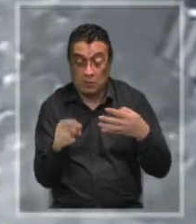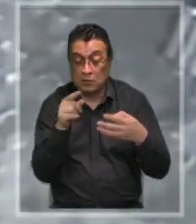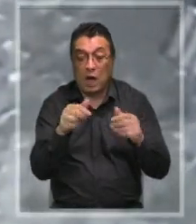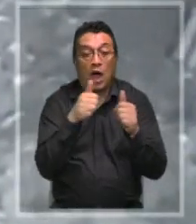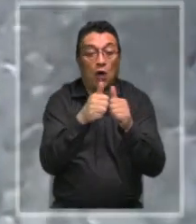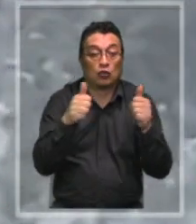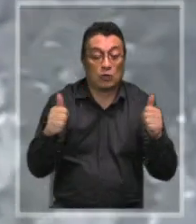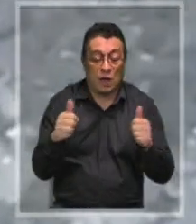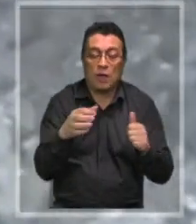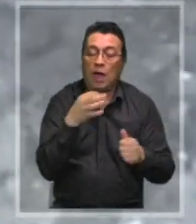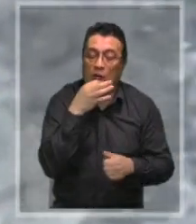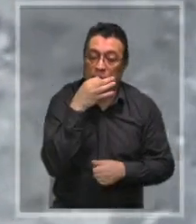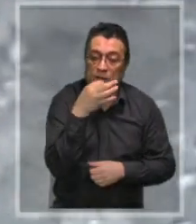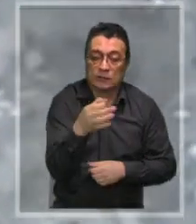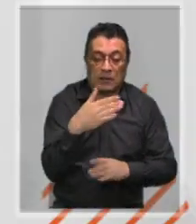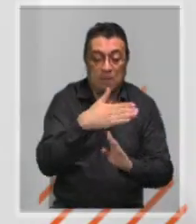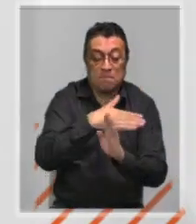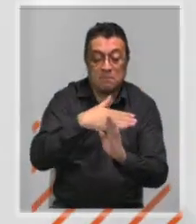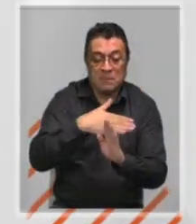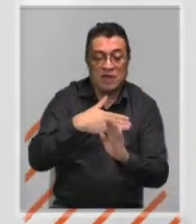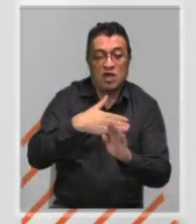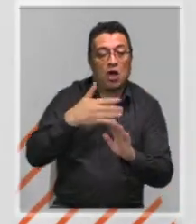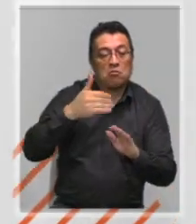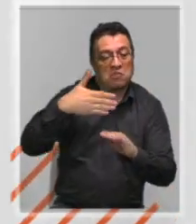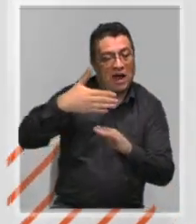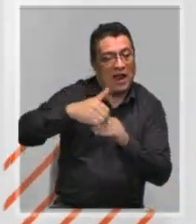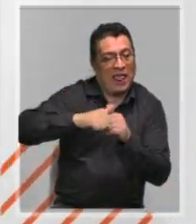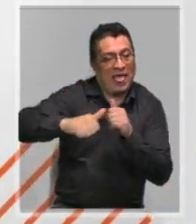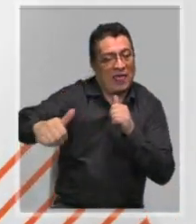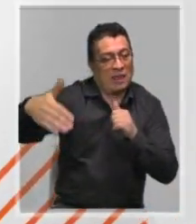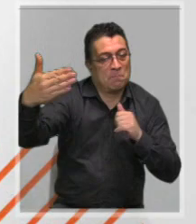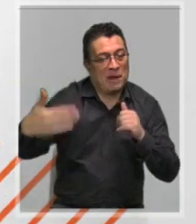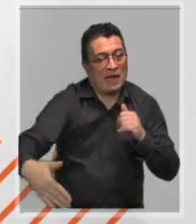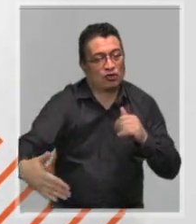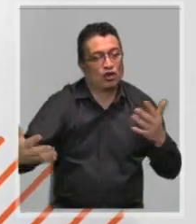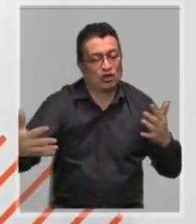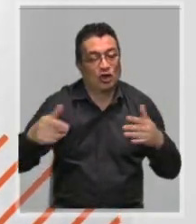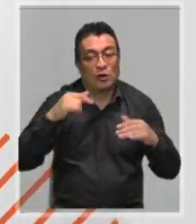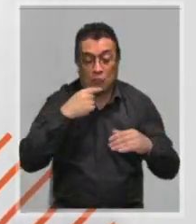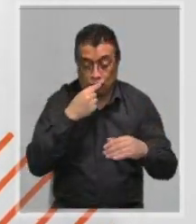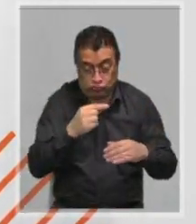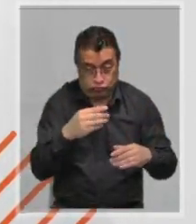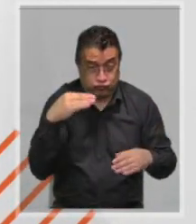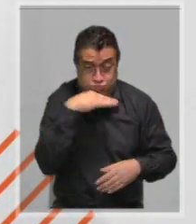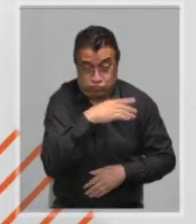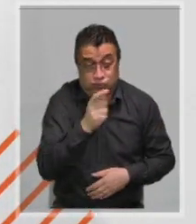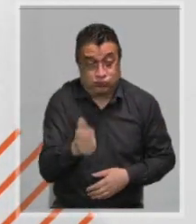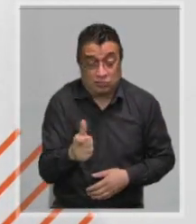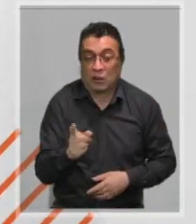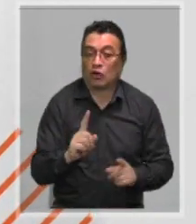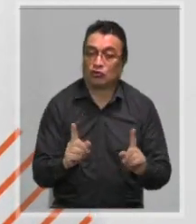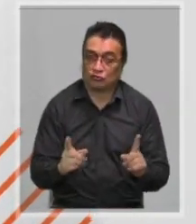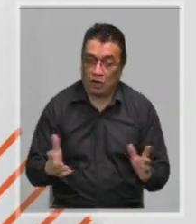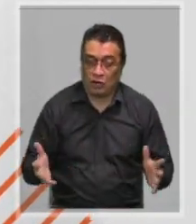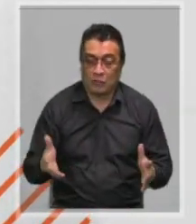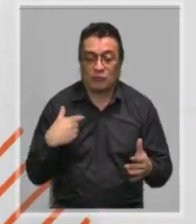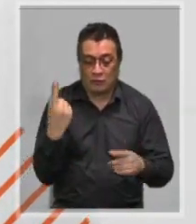autoridades, se verán a mediano y largo plazo. Todas medidas que apuntan a combatir el crimen organizado.